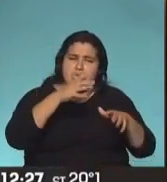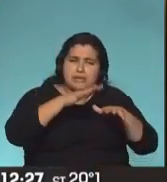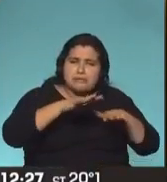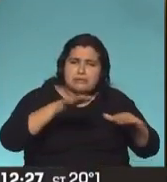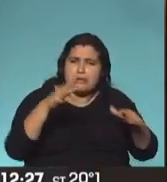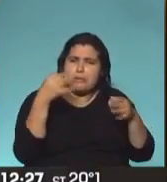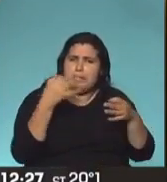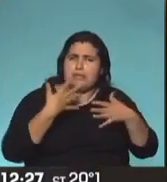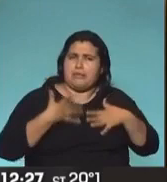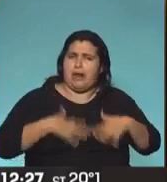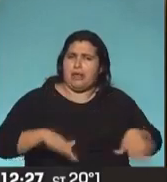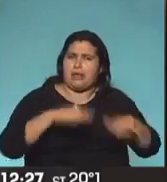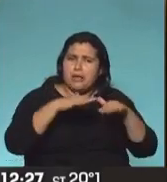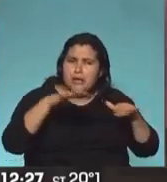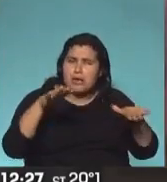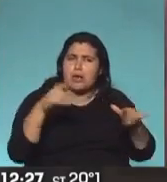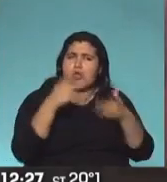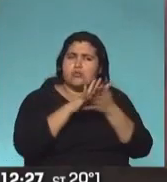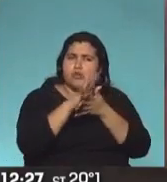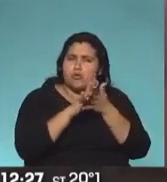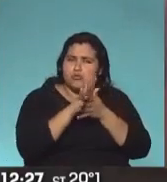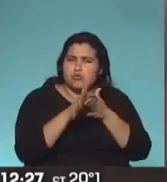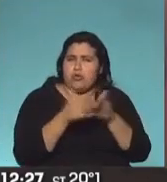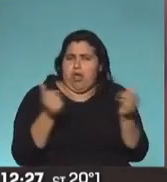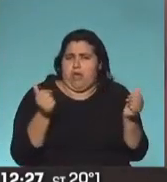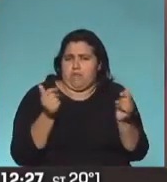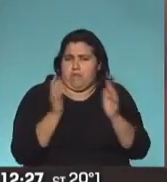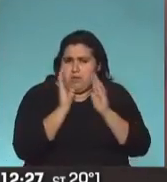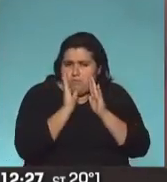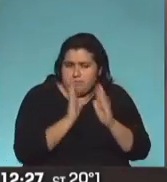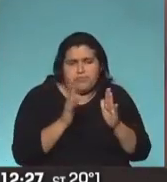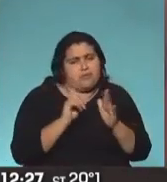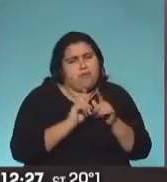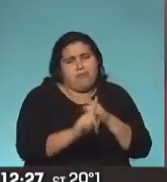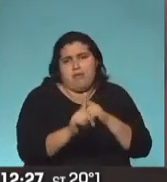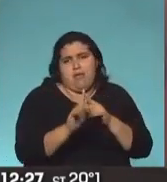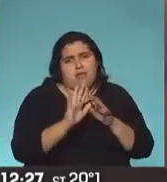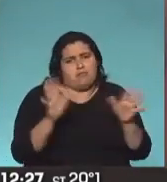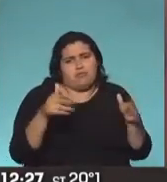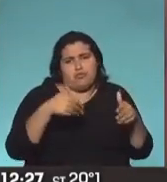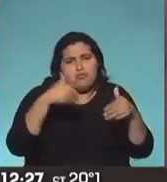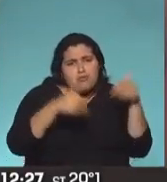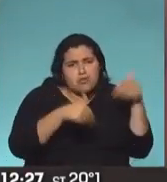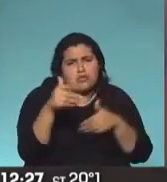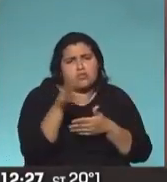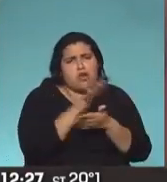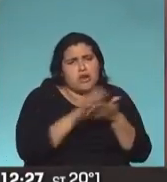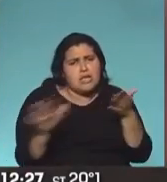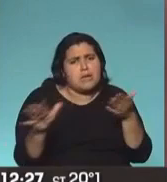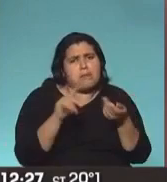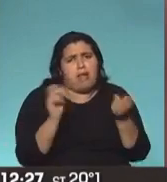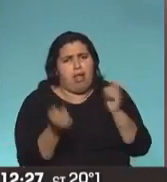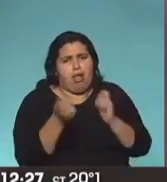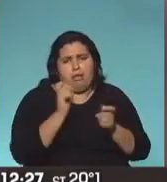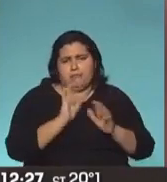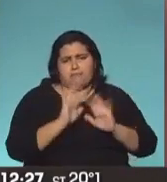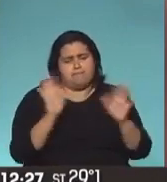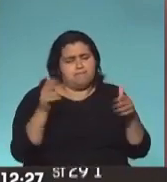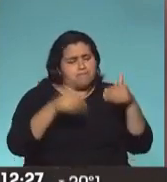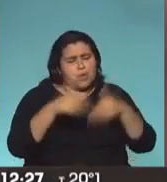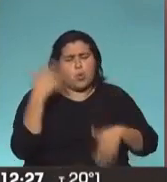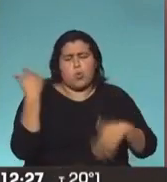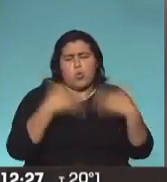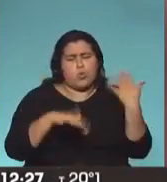salida una salida que me parece que va en la dirección de elecciones transparentes sin prescripción lo antes